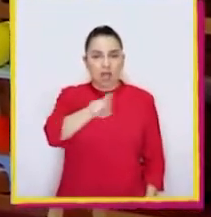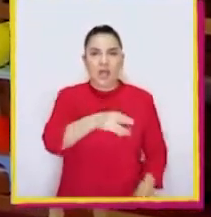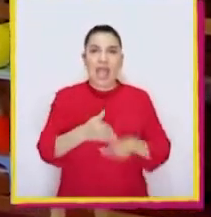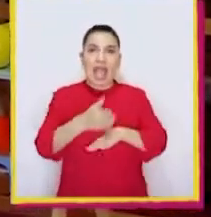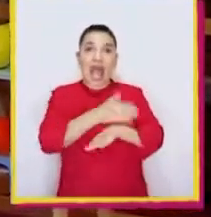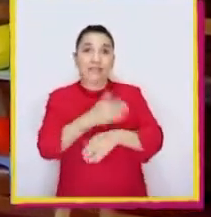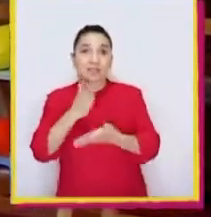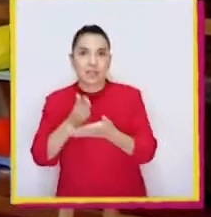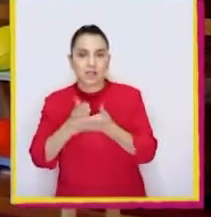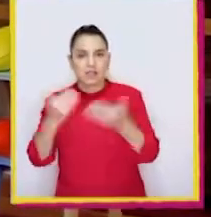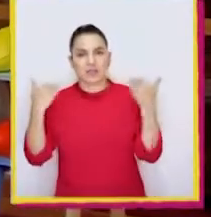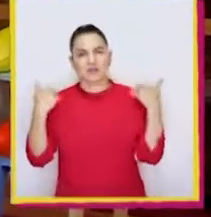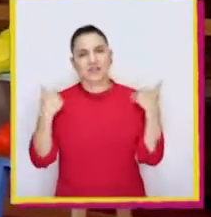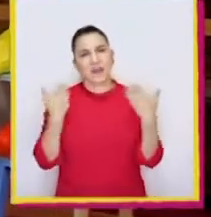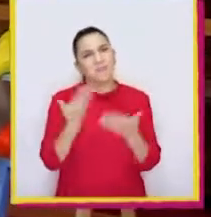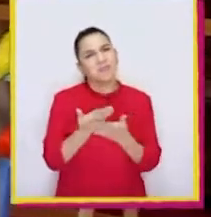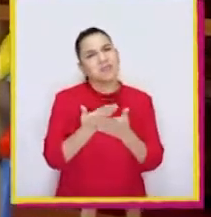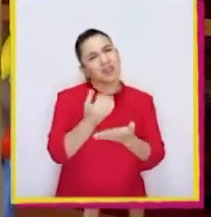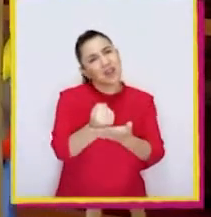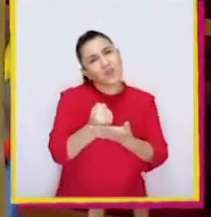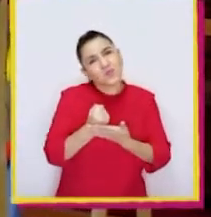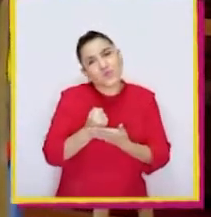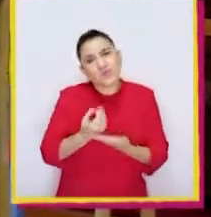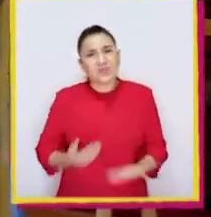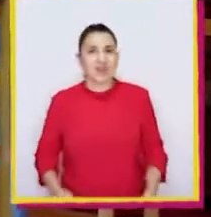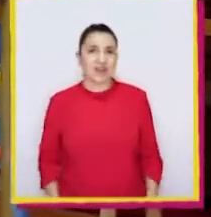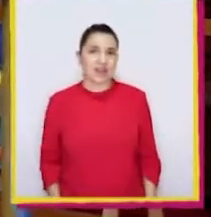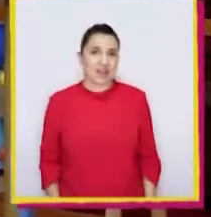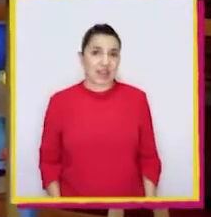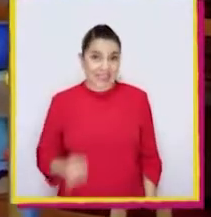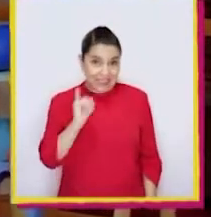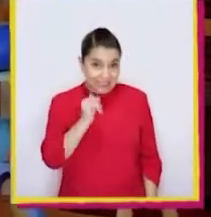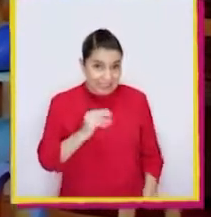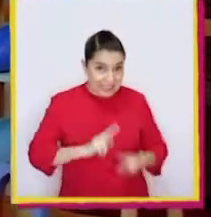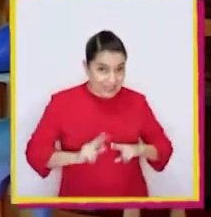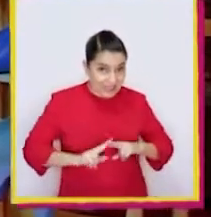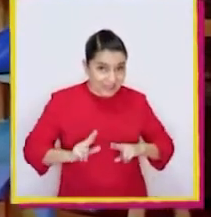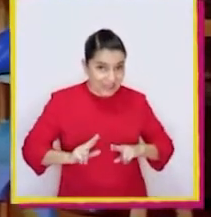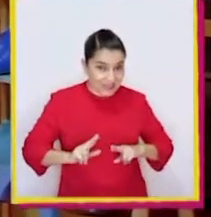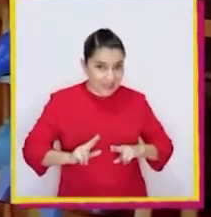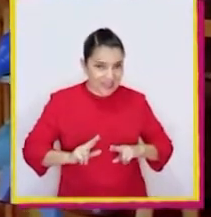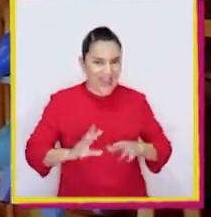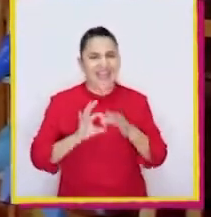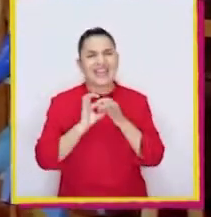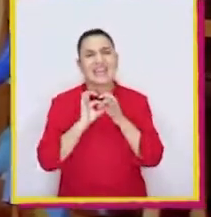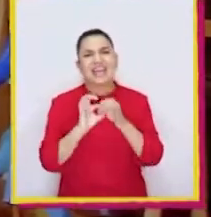para practicar antes de la clase y quería pedirles ayuda con eso. ¿Lo hacemos?